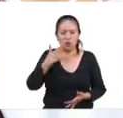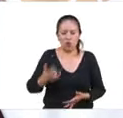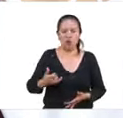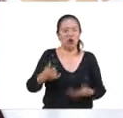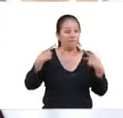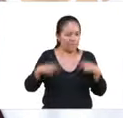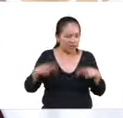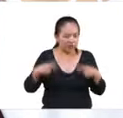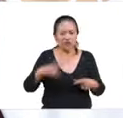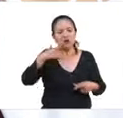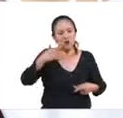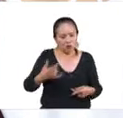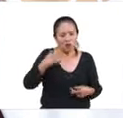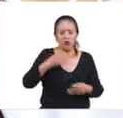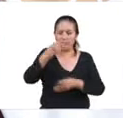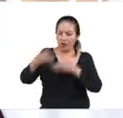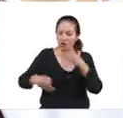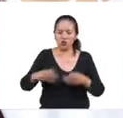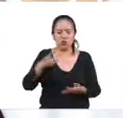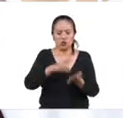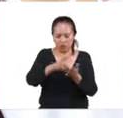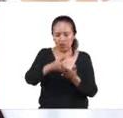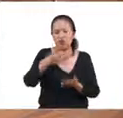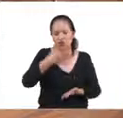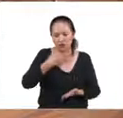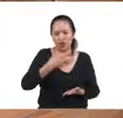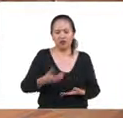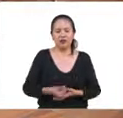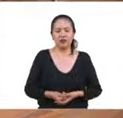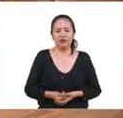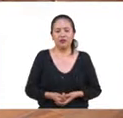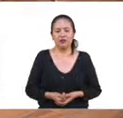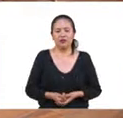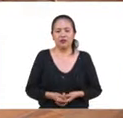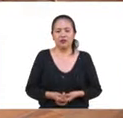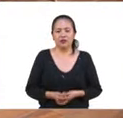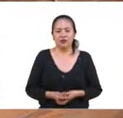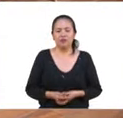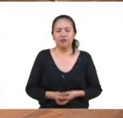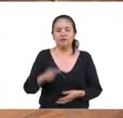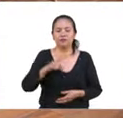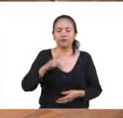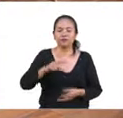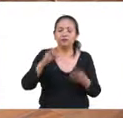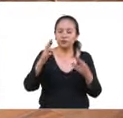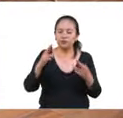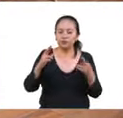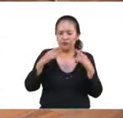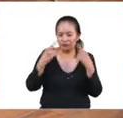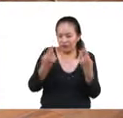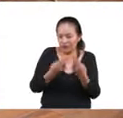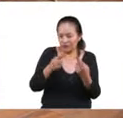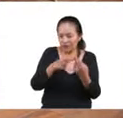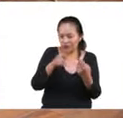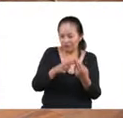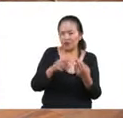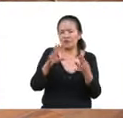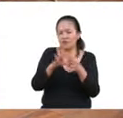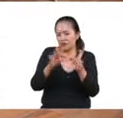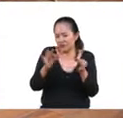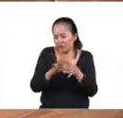la garantía de los derechos para todos y para todas. Nada más, en esta reunión va a mostrar cómo va a quedar ya los